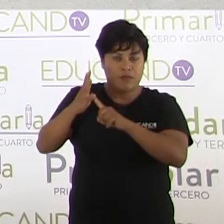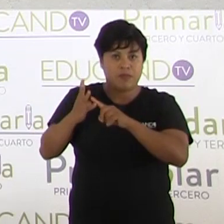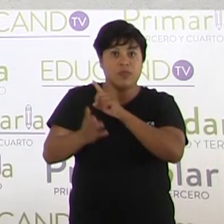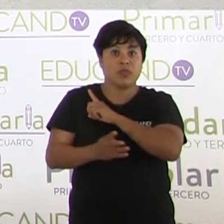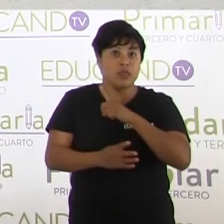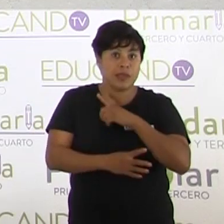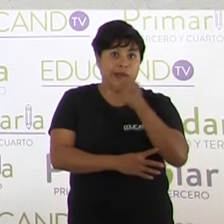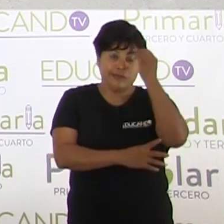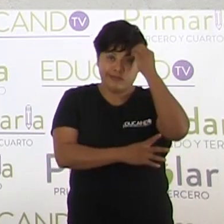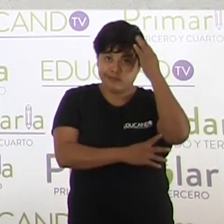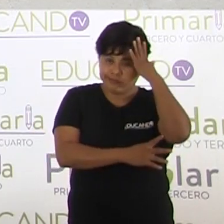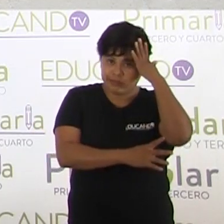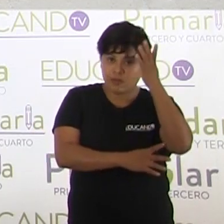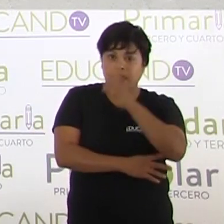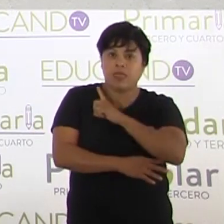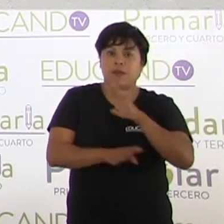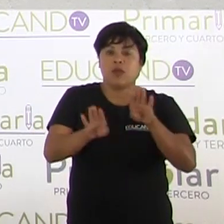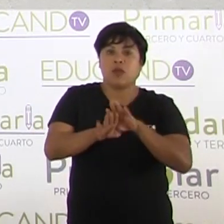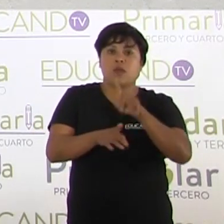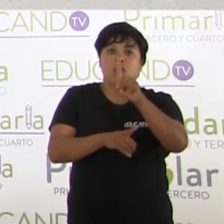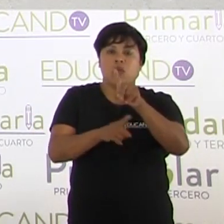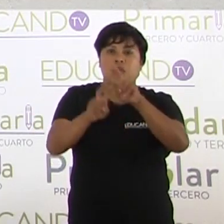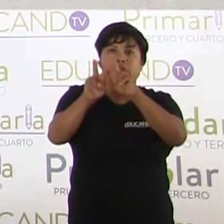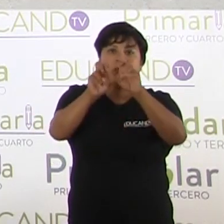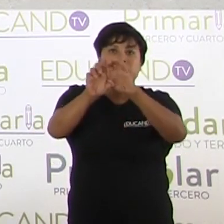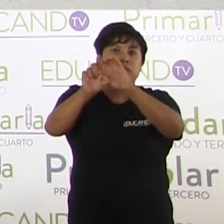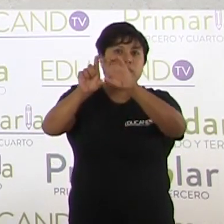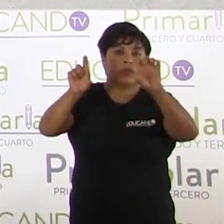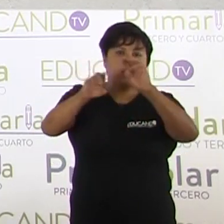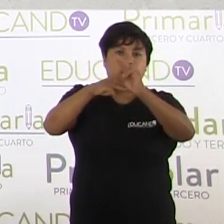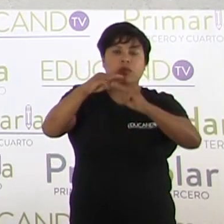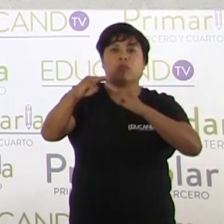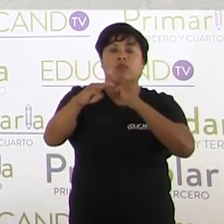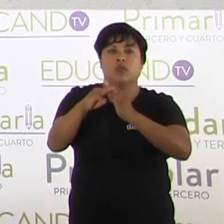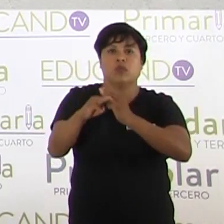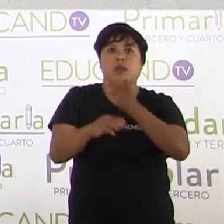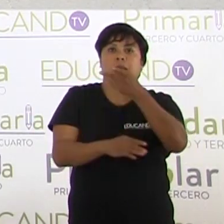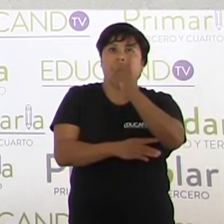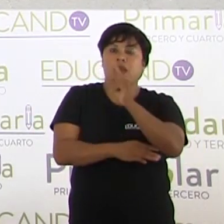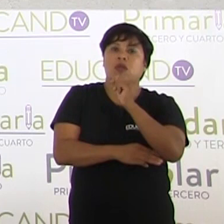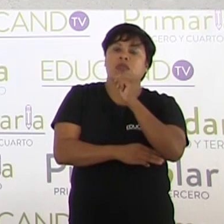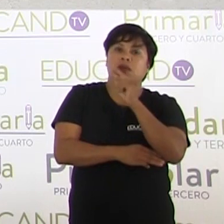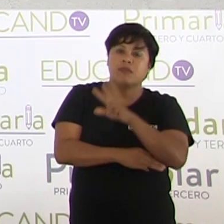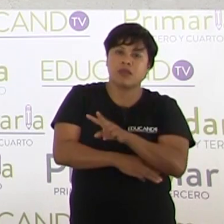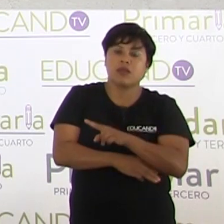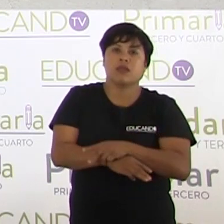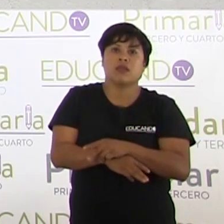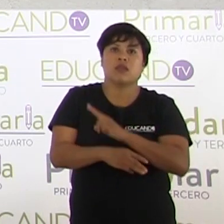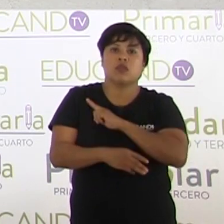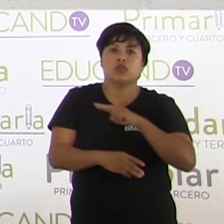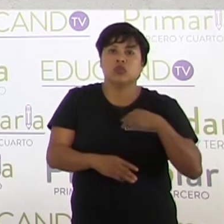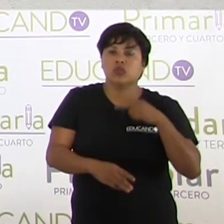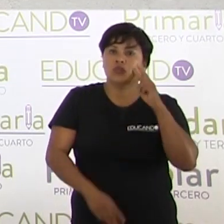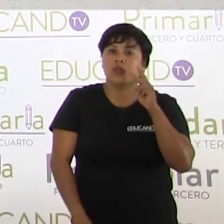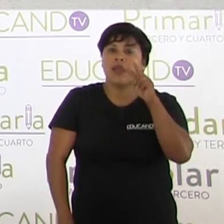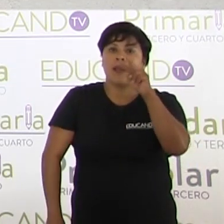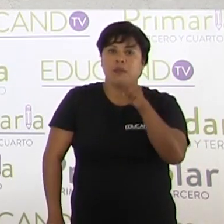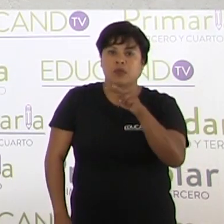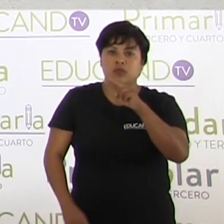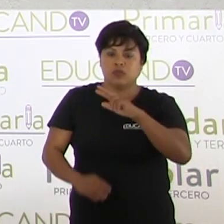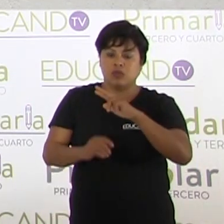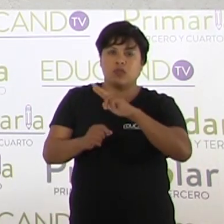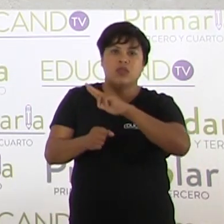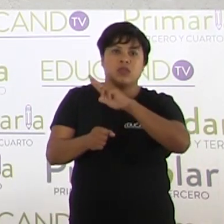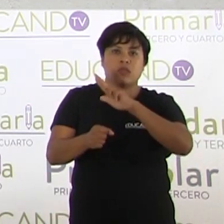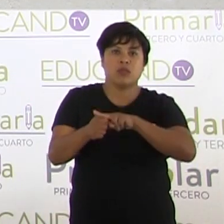lo ubiquemos en un contexto del mundo, pero también que lo aterricemos a